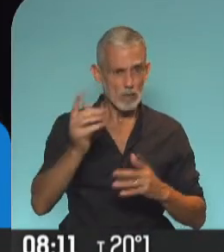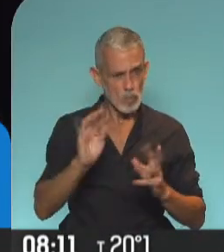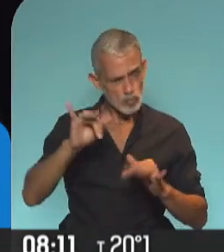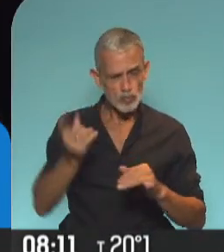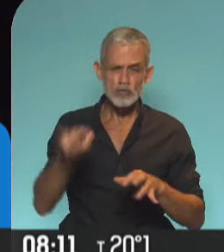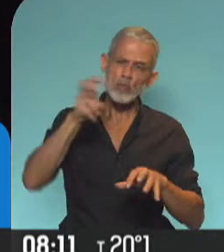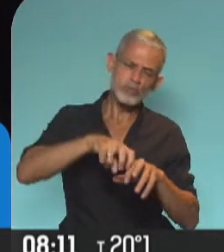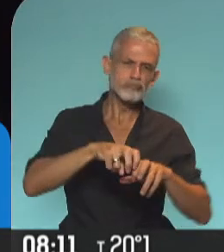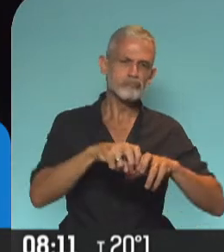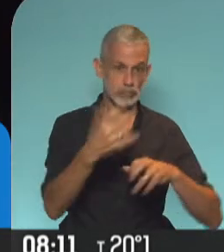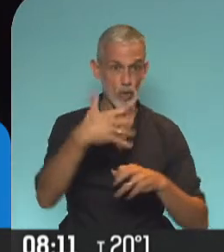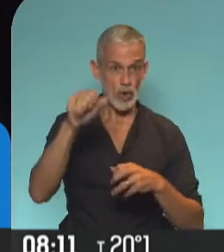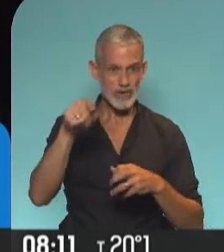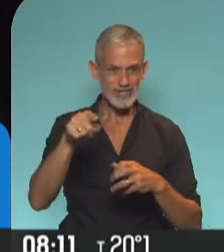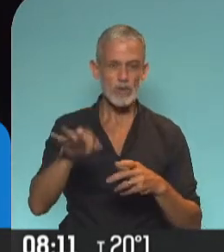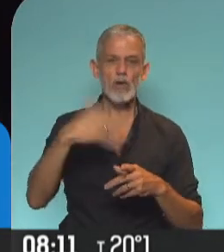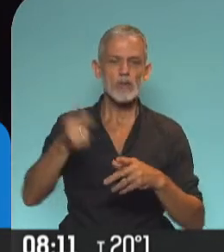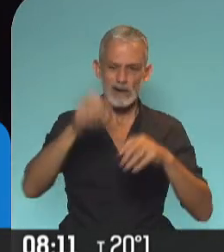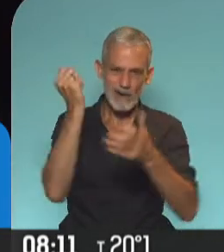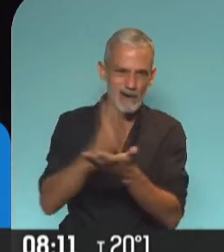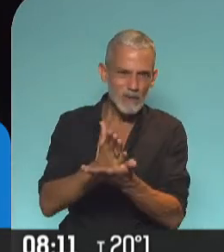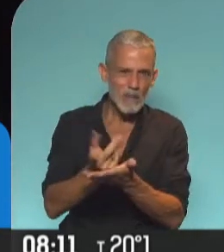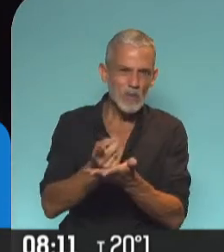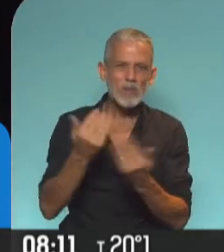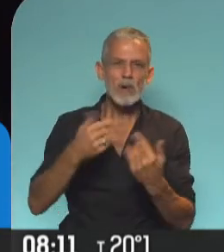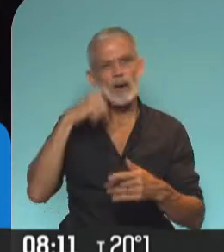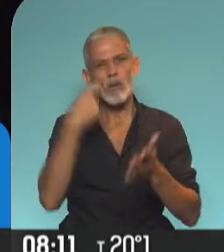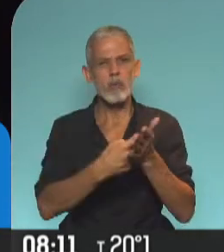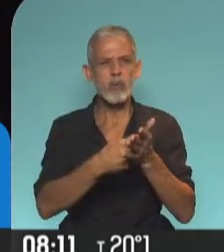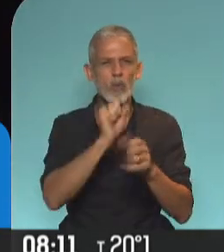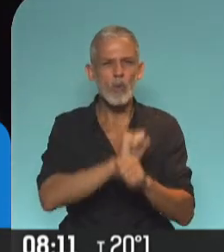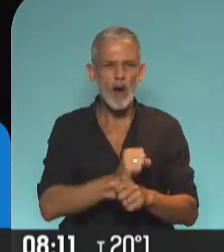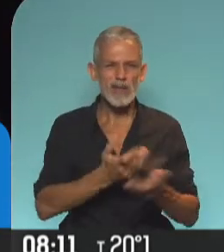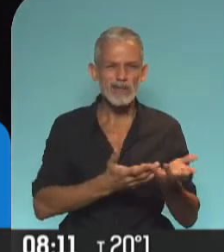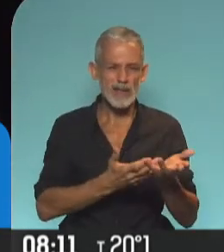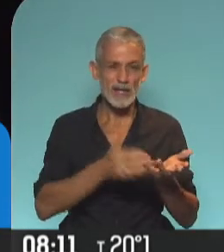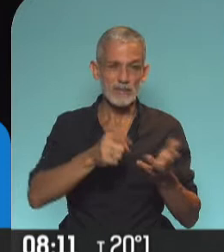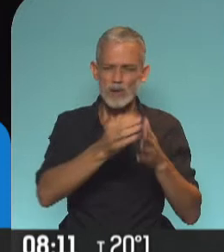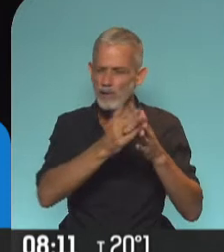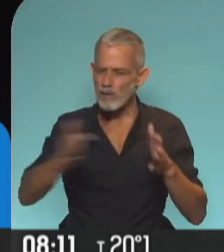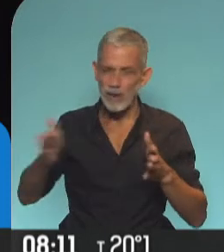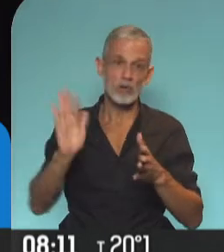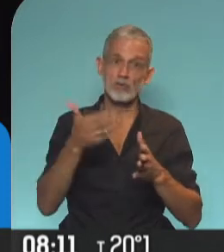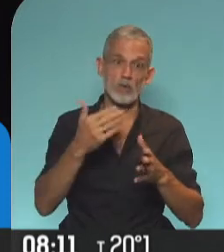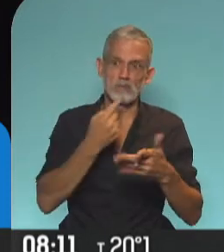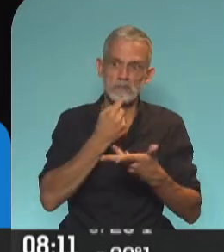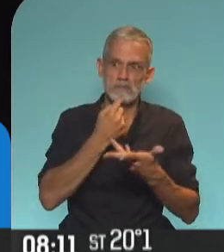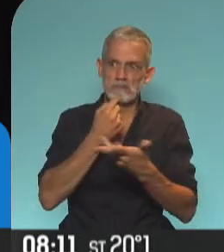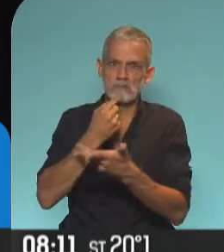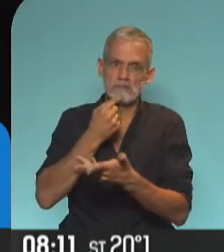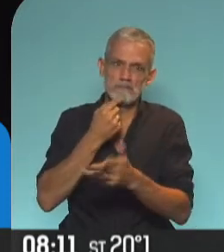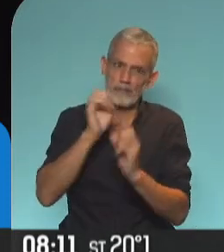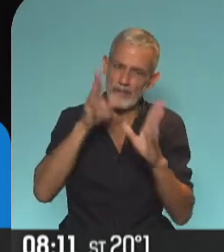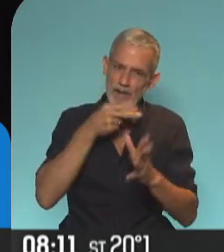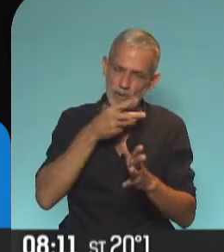lugar y que además en ese lugar le labró una infracción por haber violado la cuarentena. De ahí en adelante todas son preguntas que